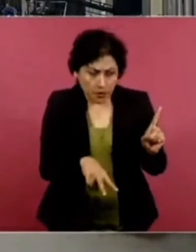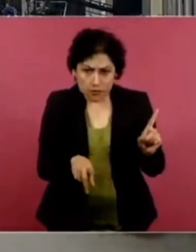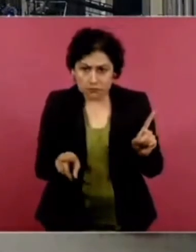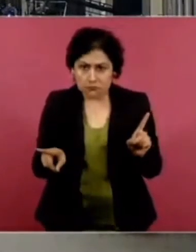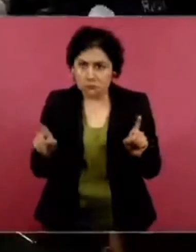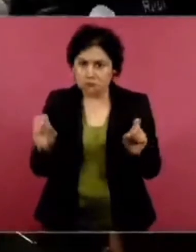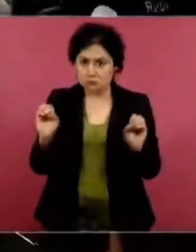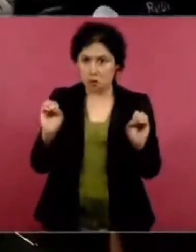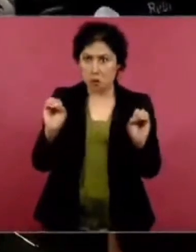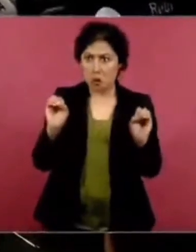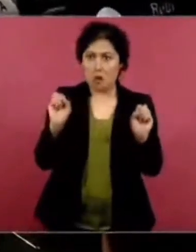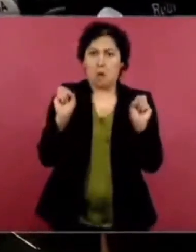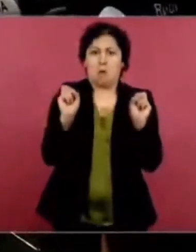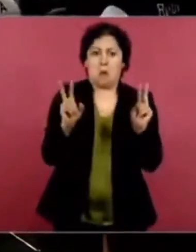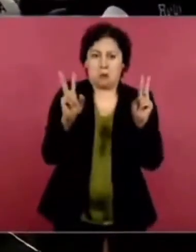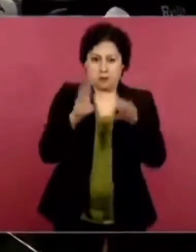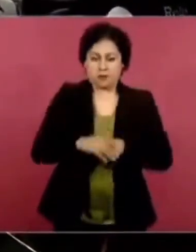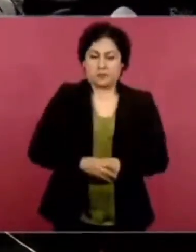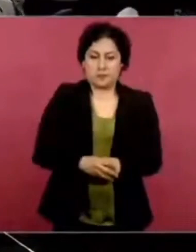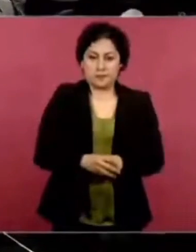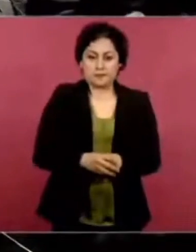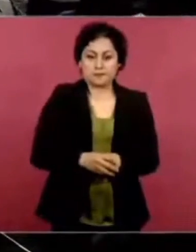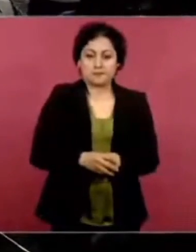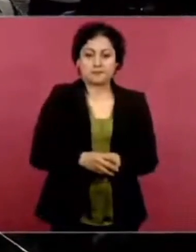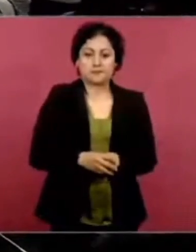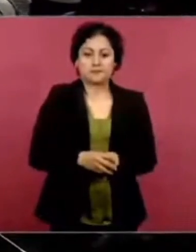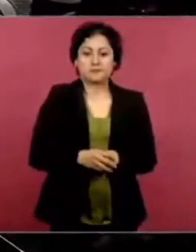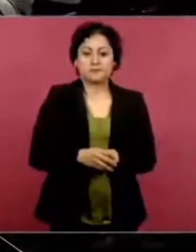¿No? No. Ah, bueno.